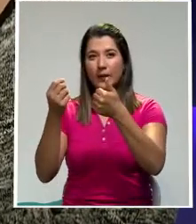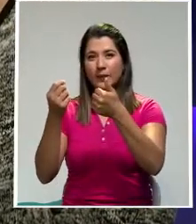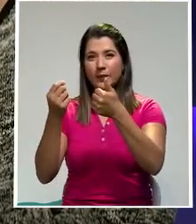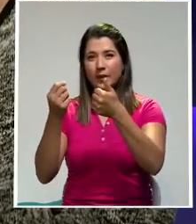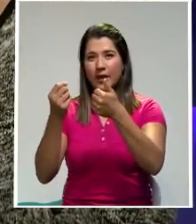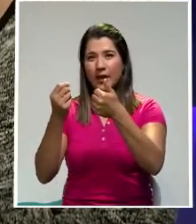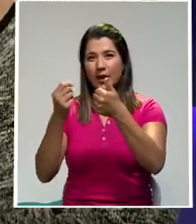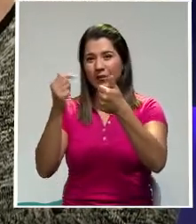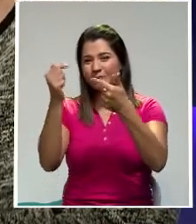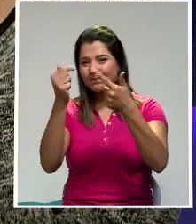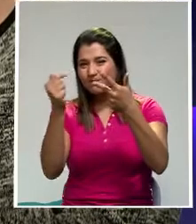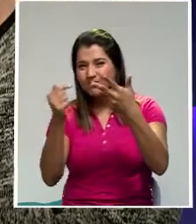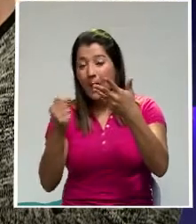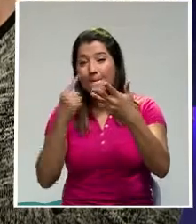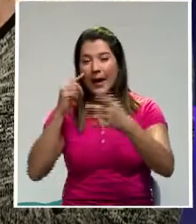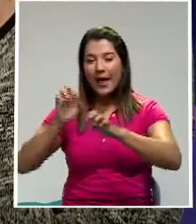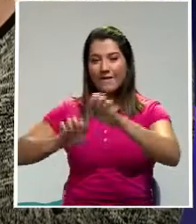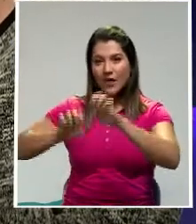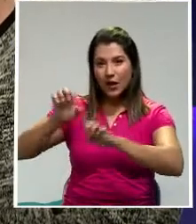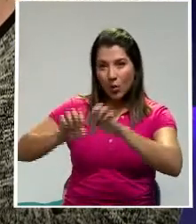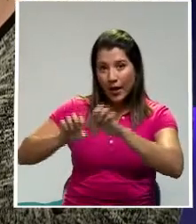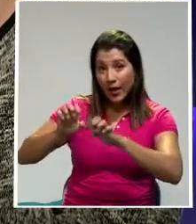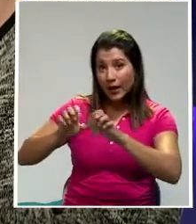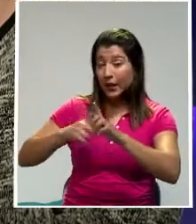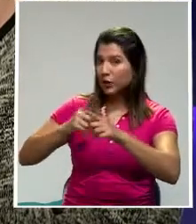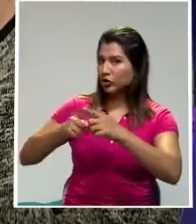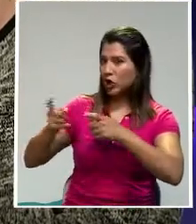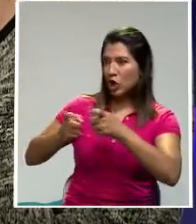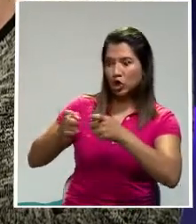esta herramienta, el seguimiento es diario.